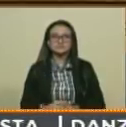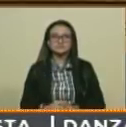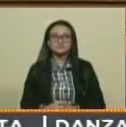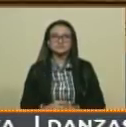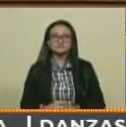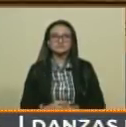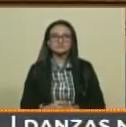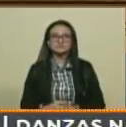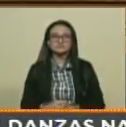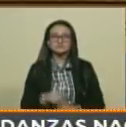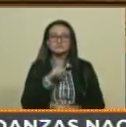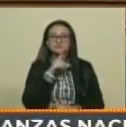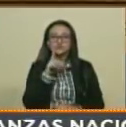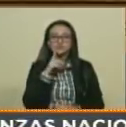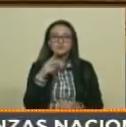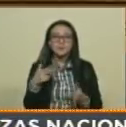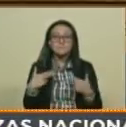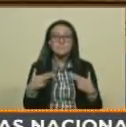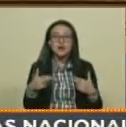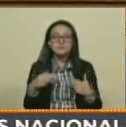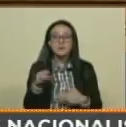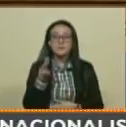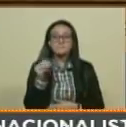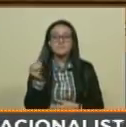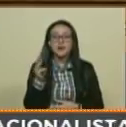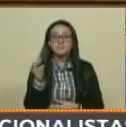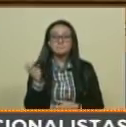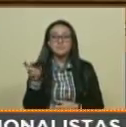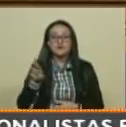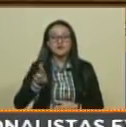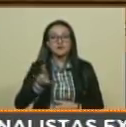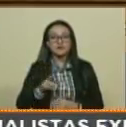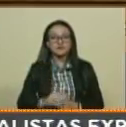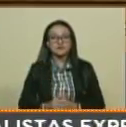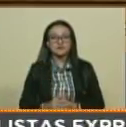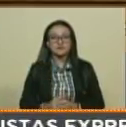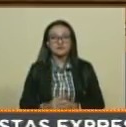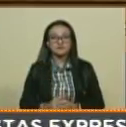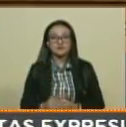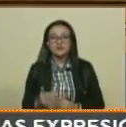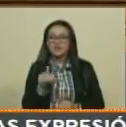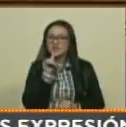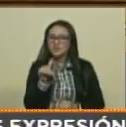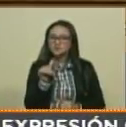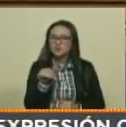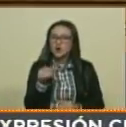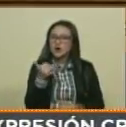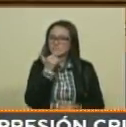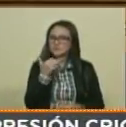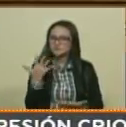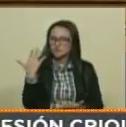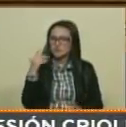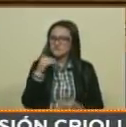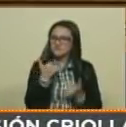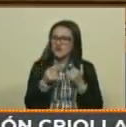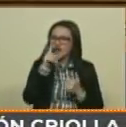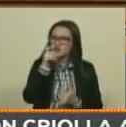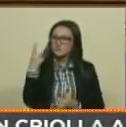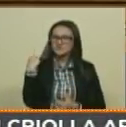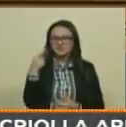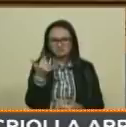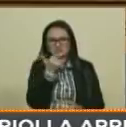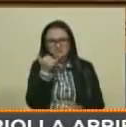Panama Papers. Quien denunció el caso de Panama Papers, ¿qué le pasó? A finales del año pasado, ¿no saben?